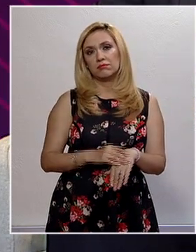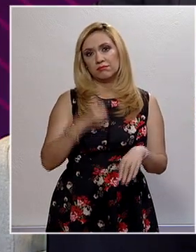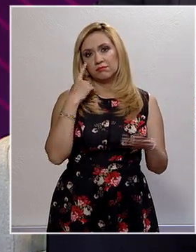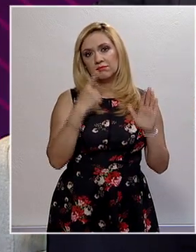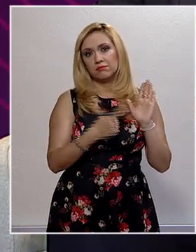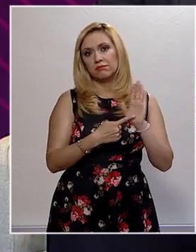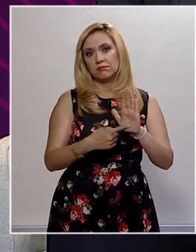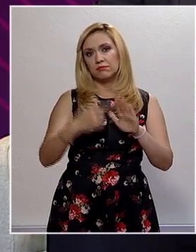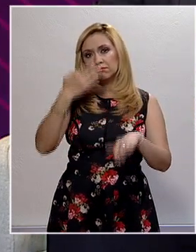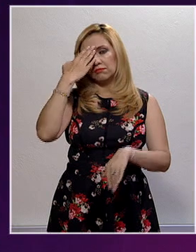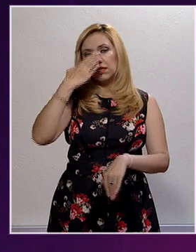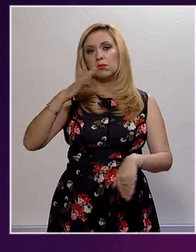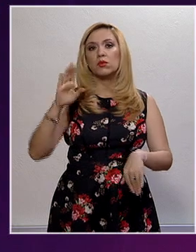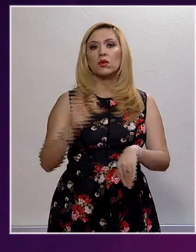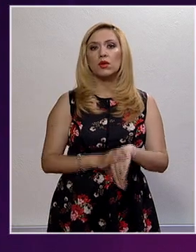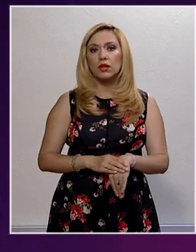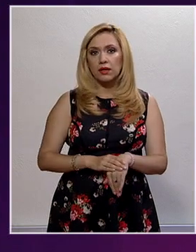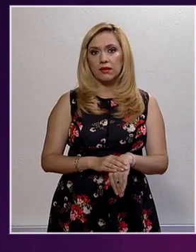de esta memoria